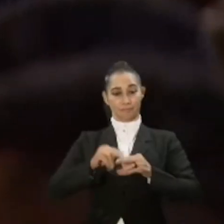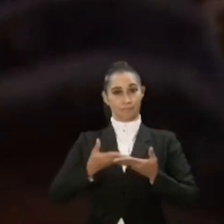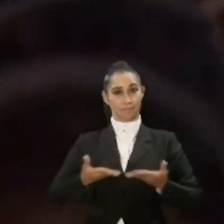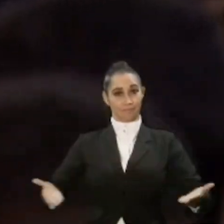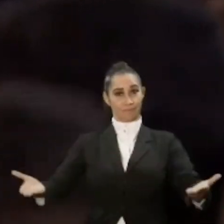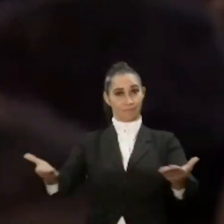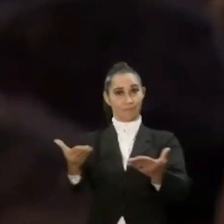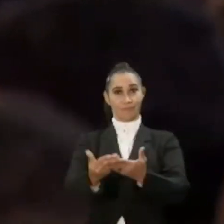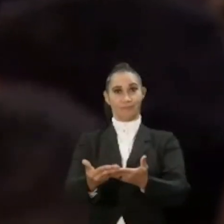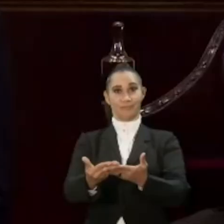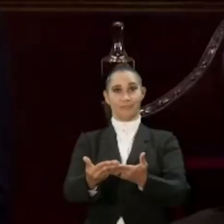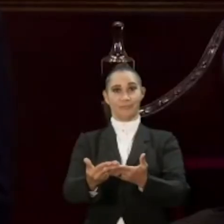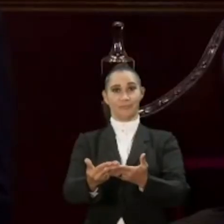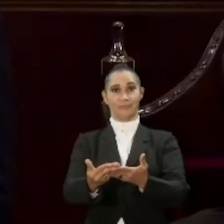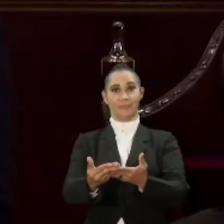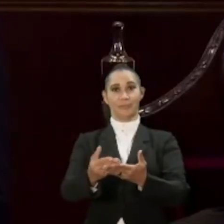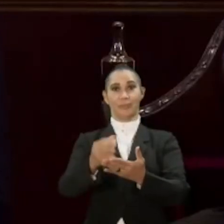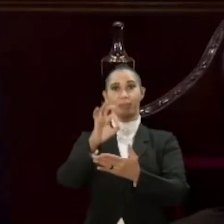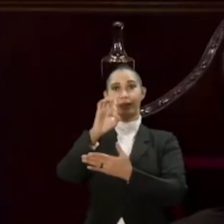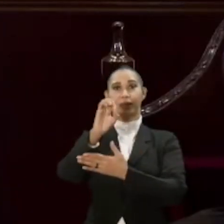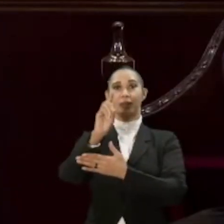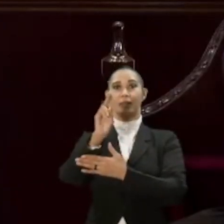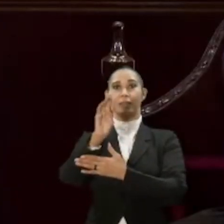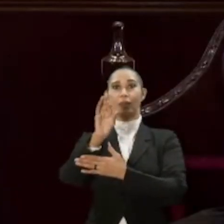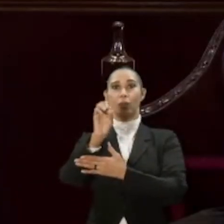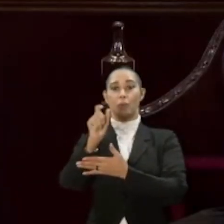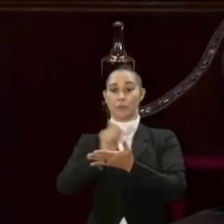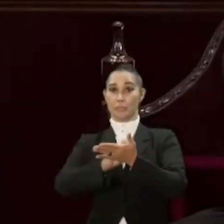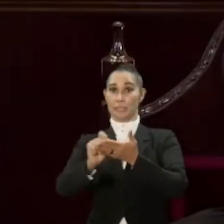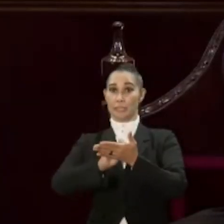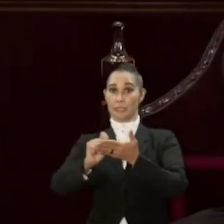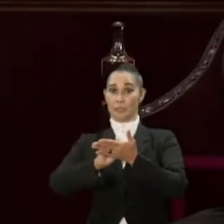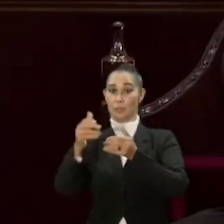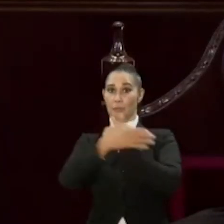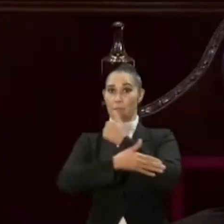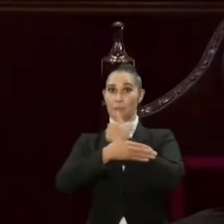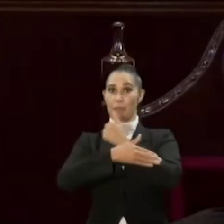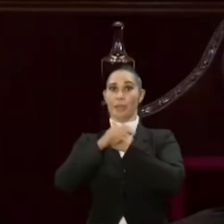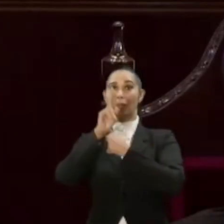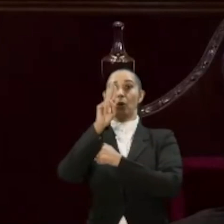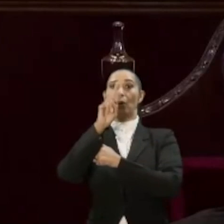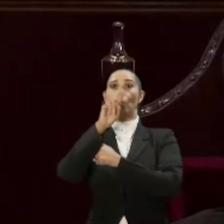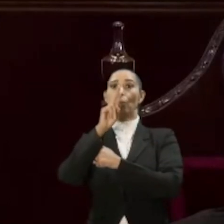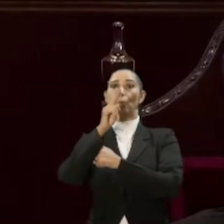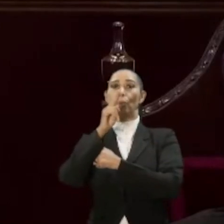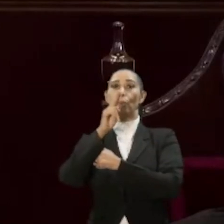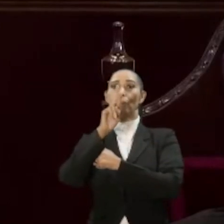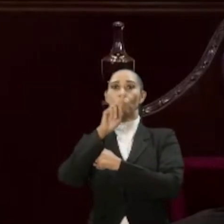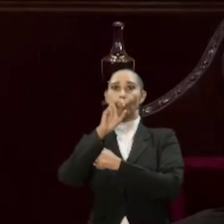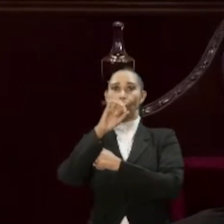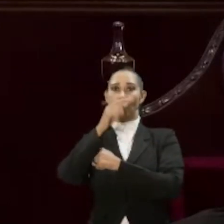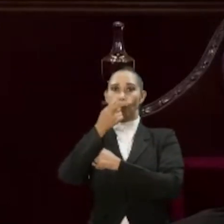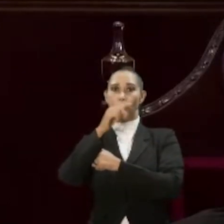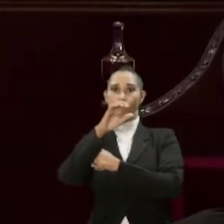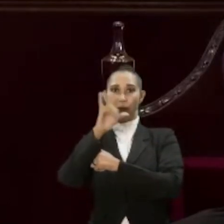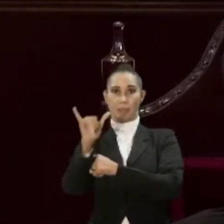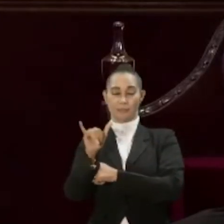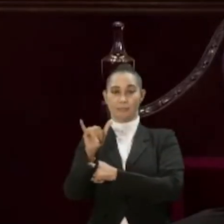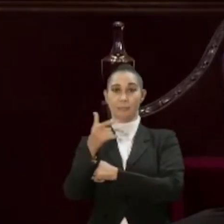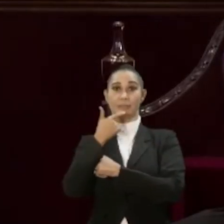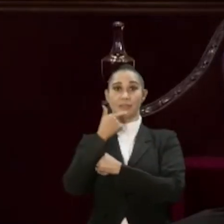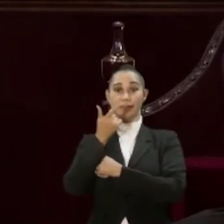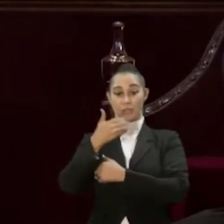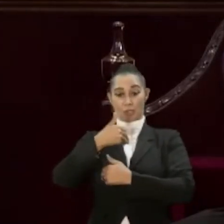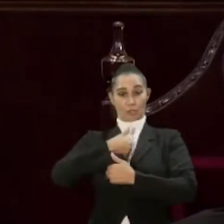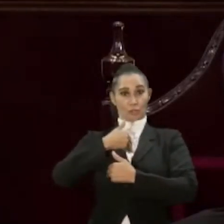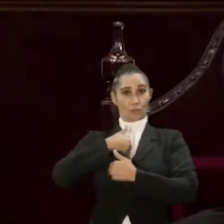Asambleístas, Eduardo Galeano, escritor uruguayo, dijo que, cito, somos lo que